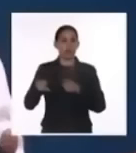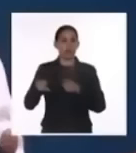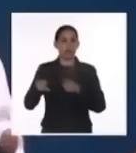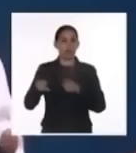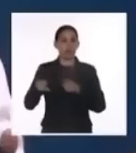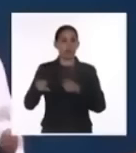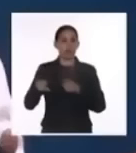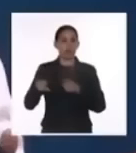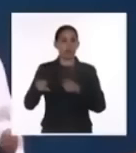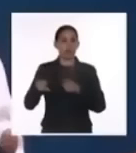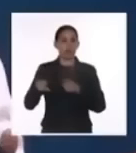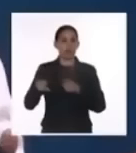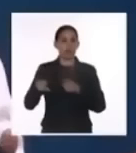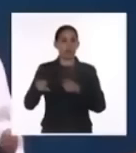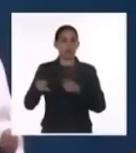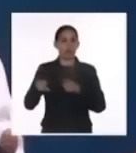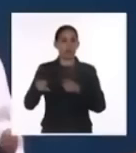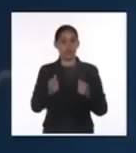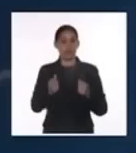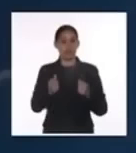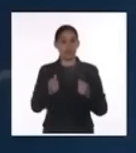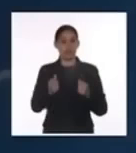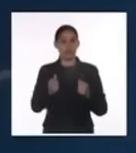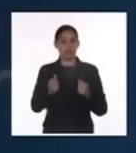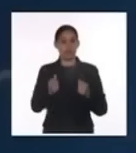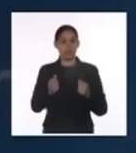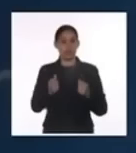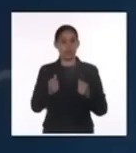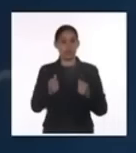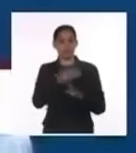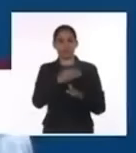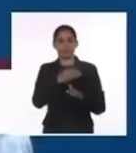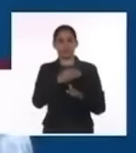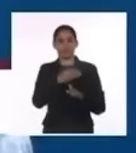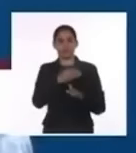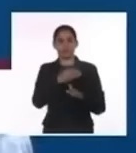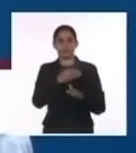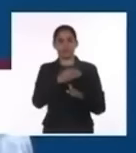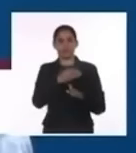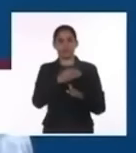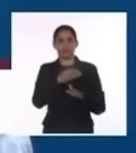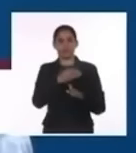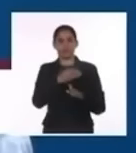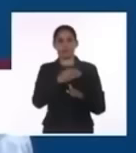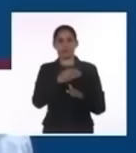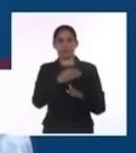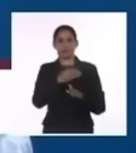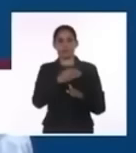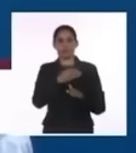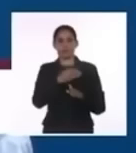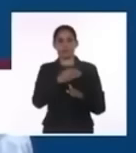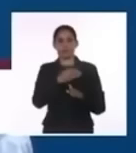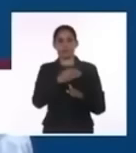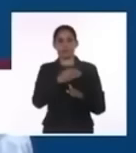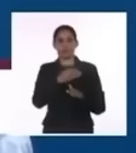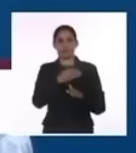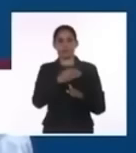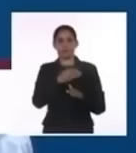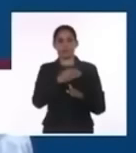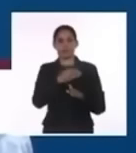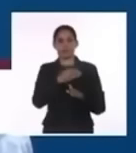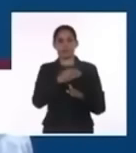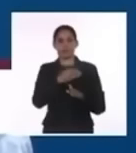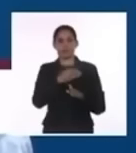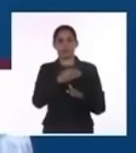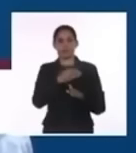que avanza quién án Los cañeros los enfermeros los médicos los arquitectos Quiénes serán los que están